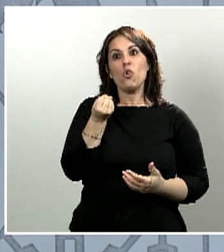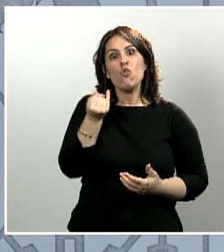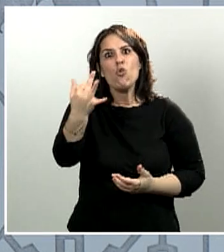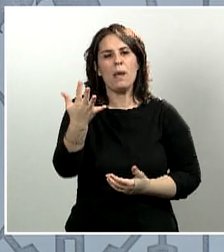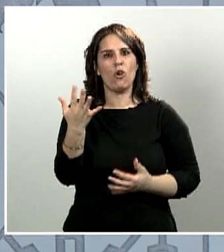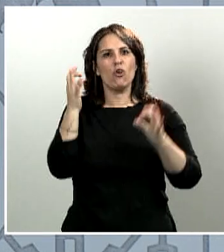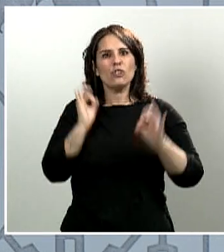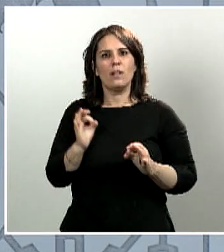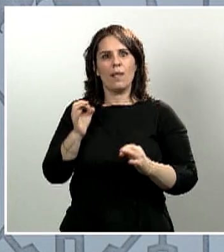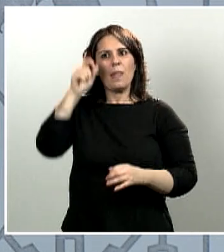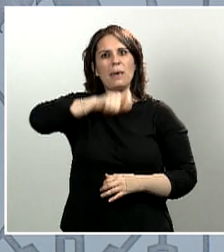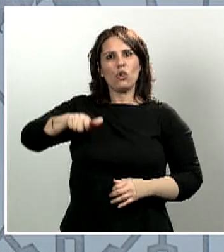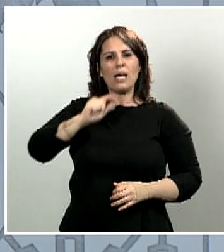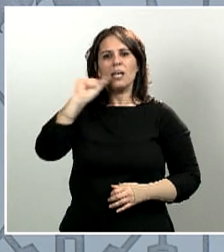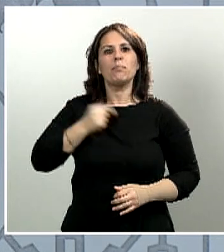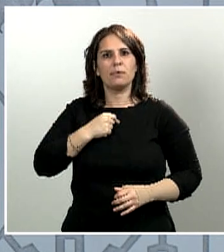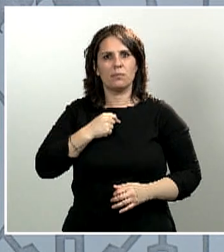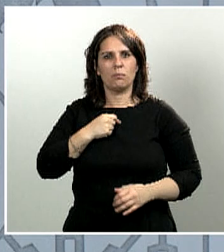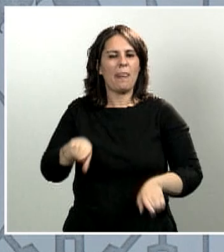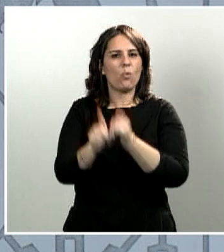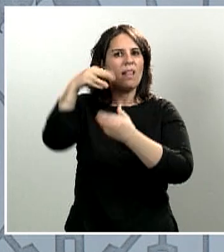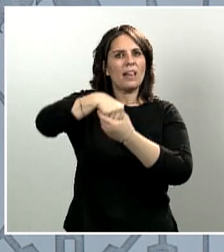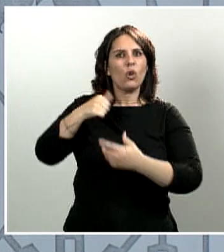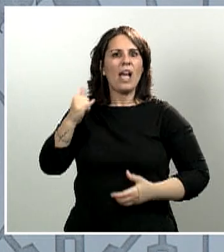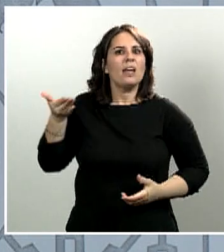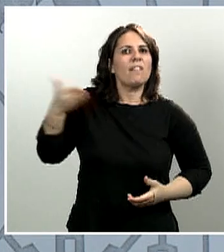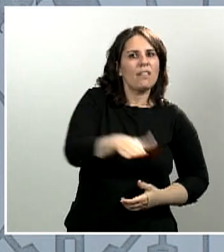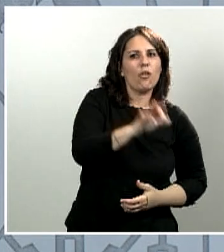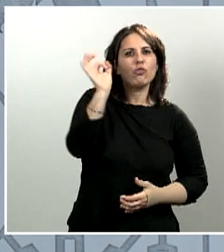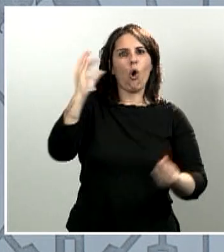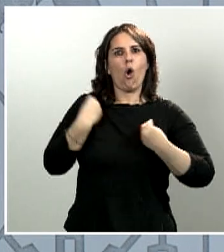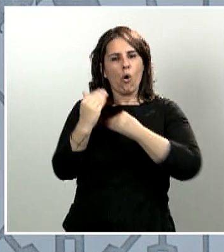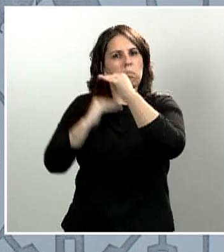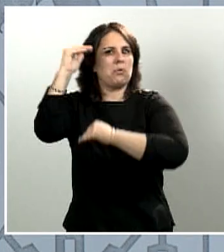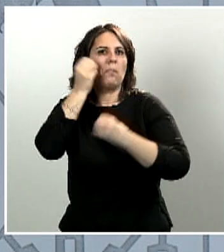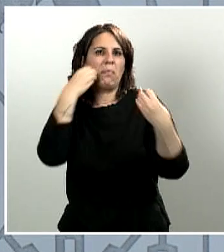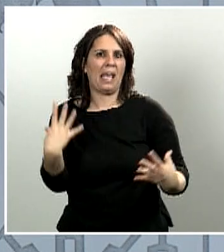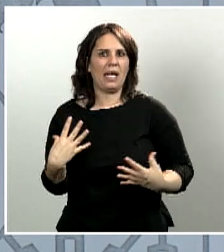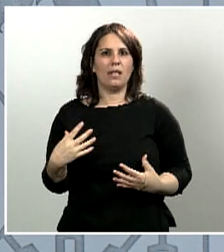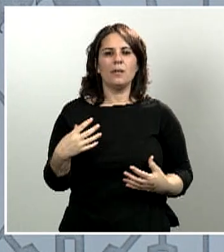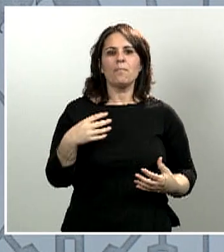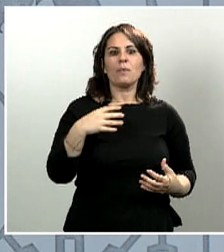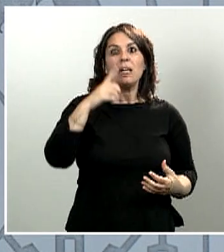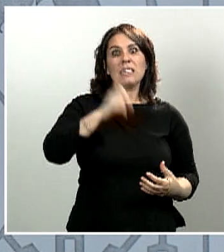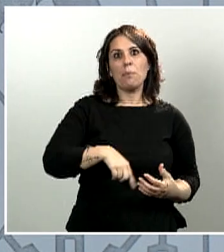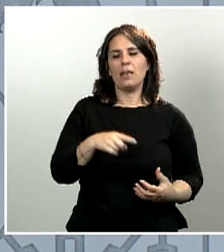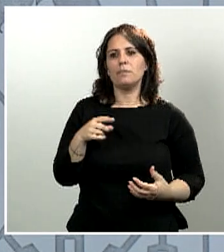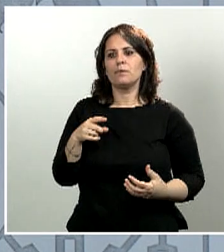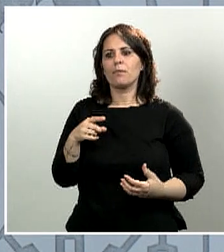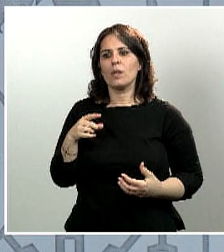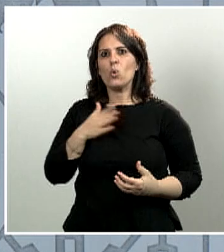suponiendo riesgo para la población, el número de ellos que están aislados de manera adecuada y luego las capacidades instaladas que tenemos,